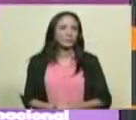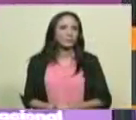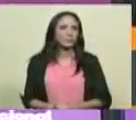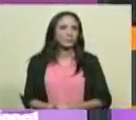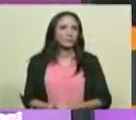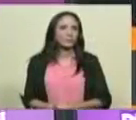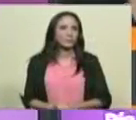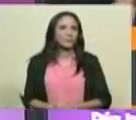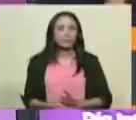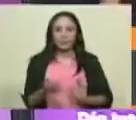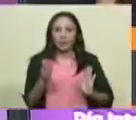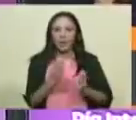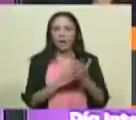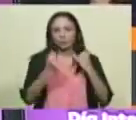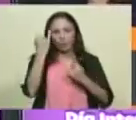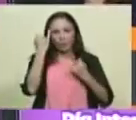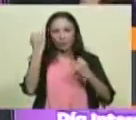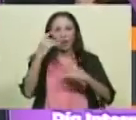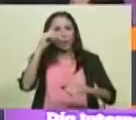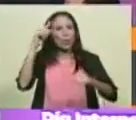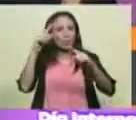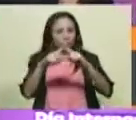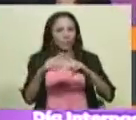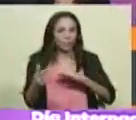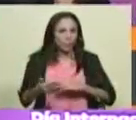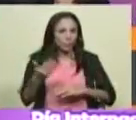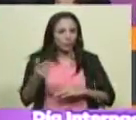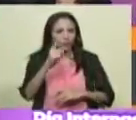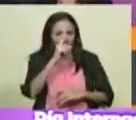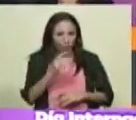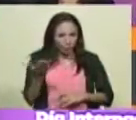Y nos propusimos una meta importante el año pasado.